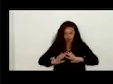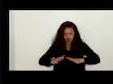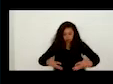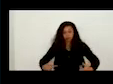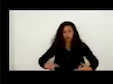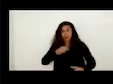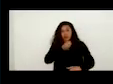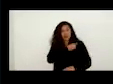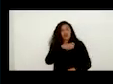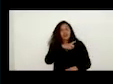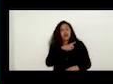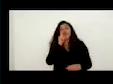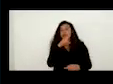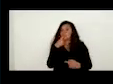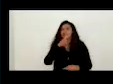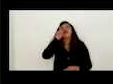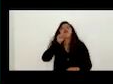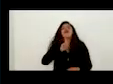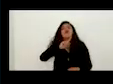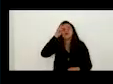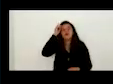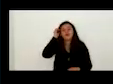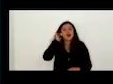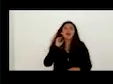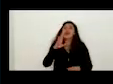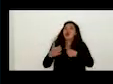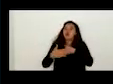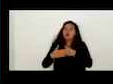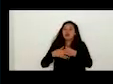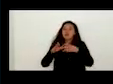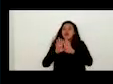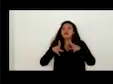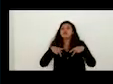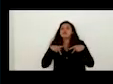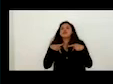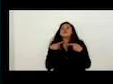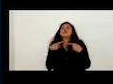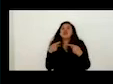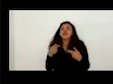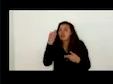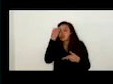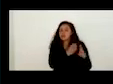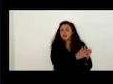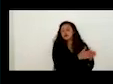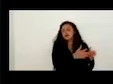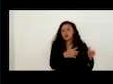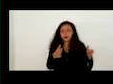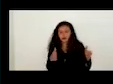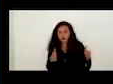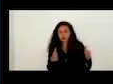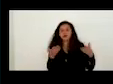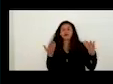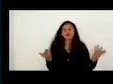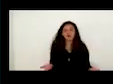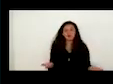obviamente también esa mujer no quede con carencias, ¿no? A lo largo del transcurso de su embarazo, tomando en